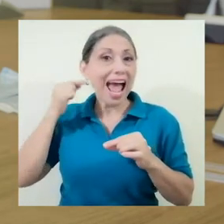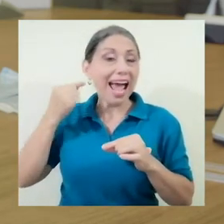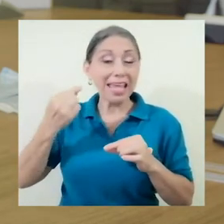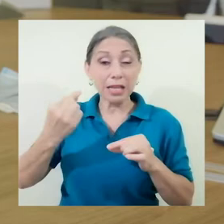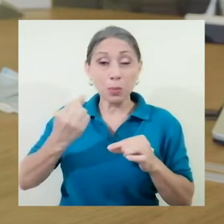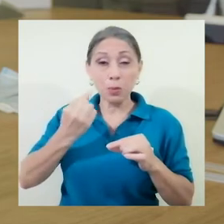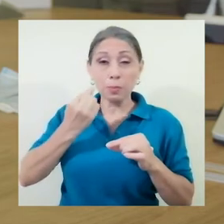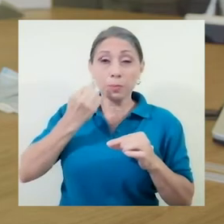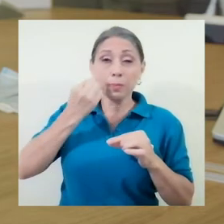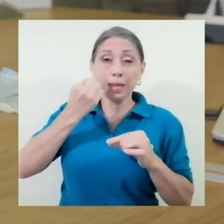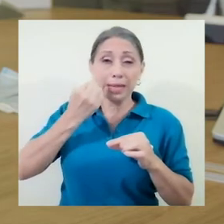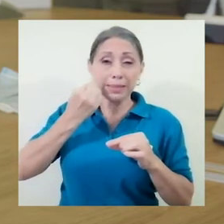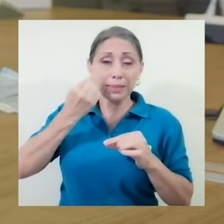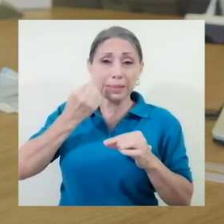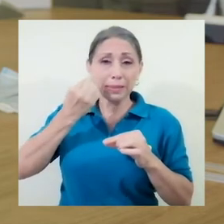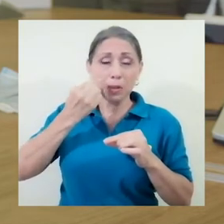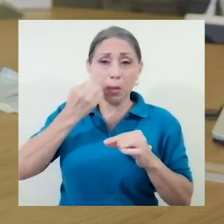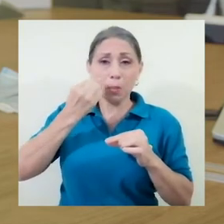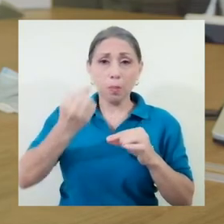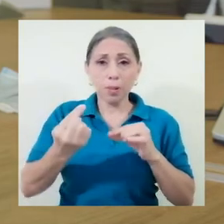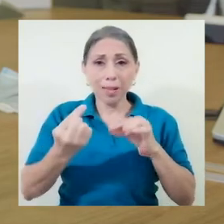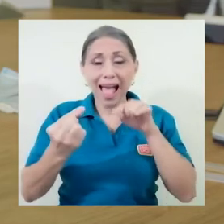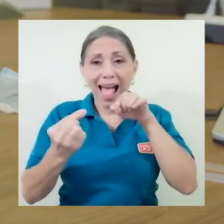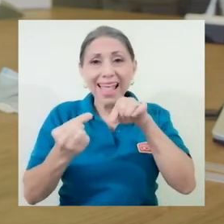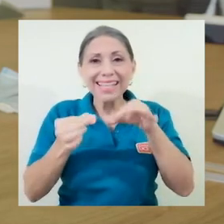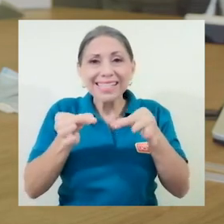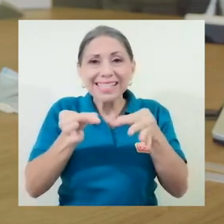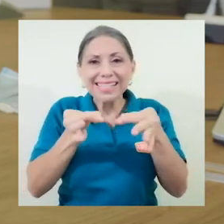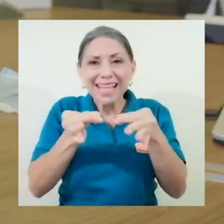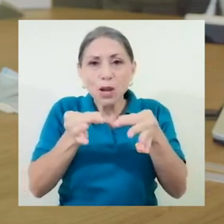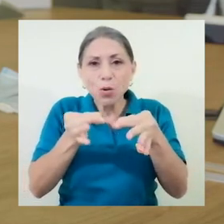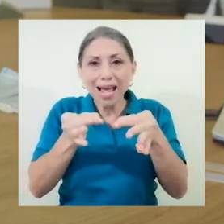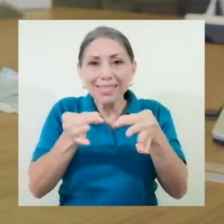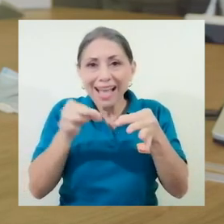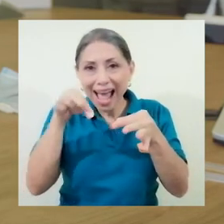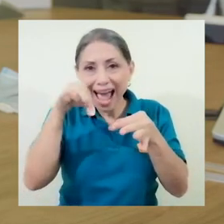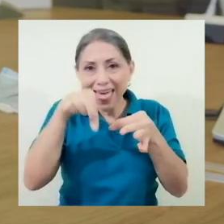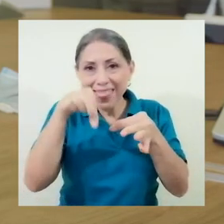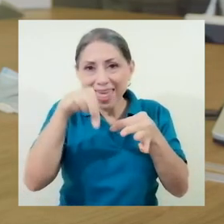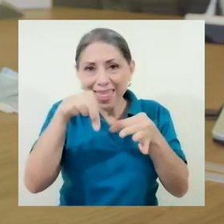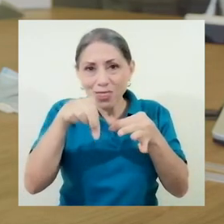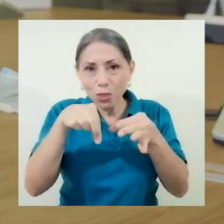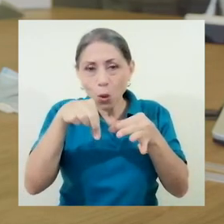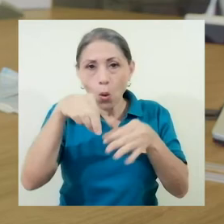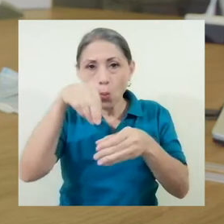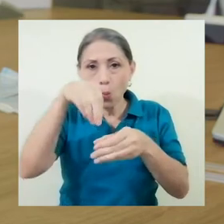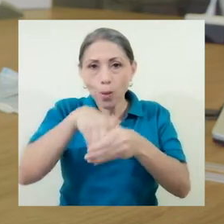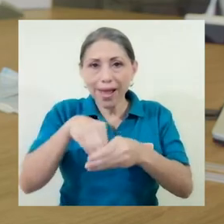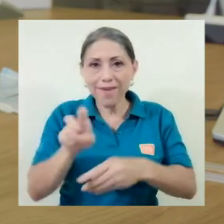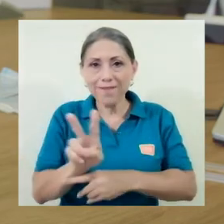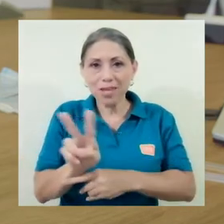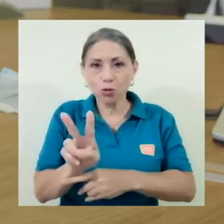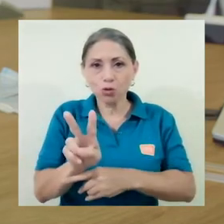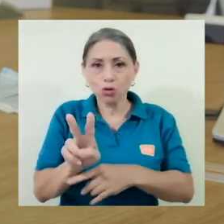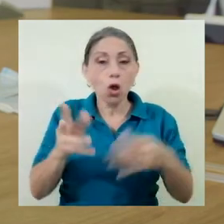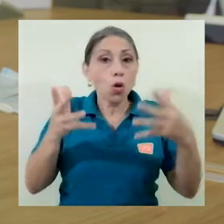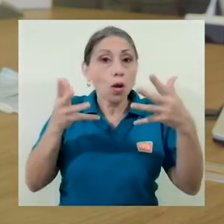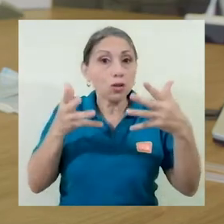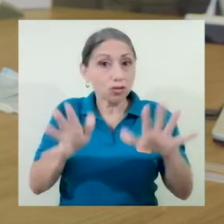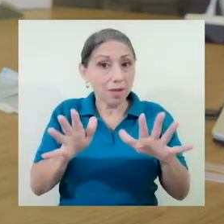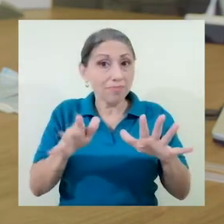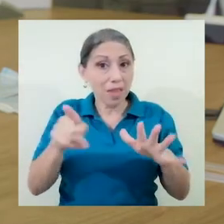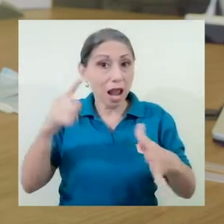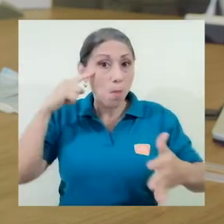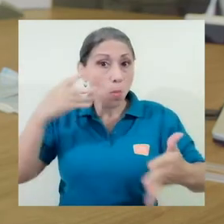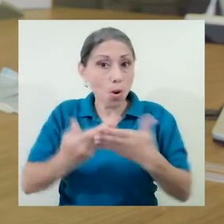raspar para obtener células que nada dentro de esas células se tenga el virus entonces una